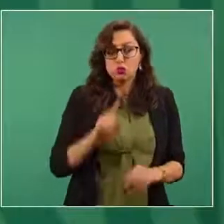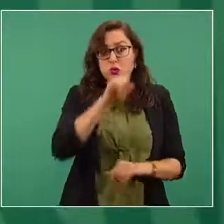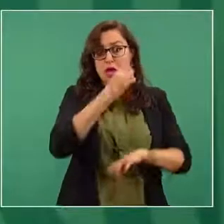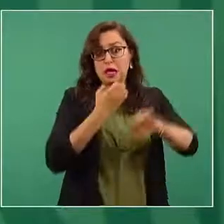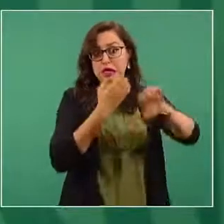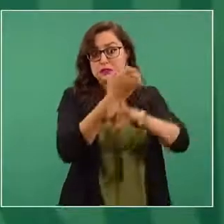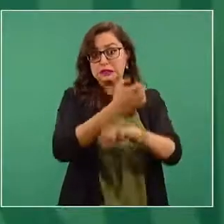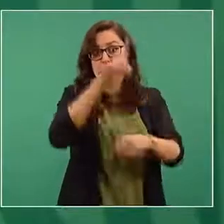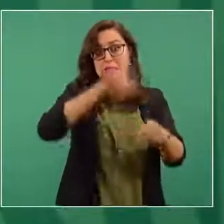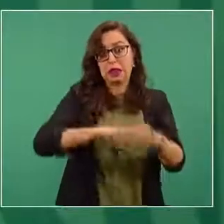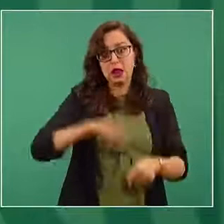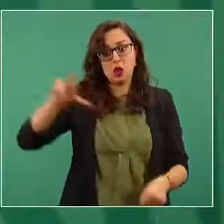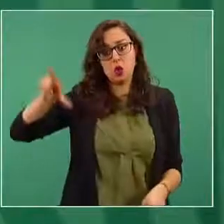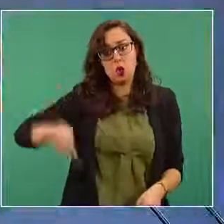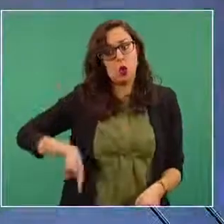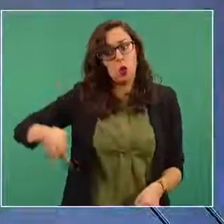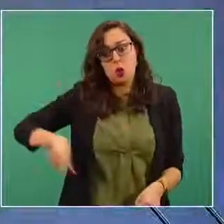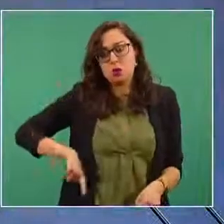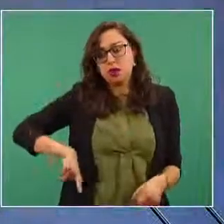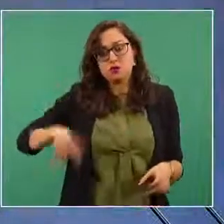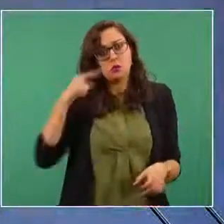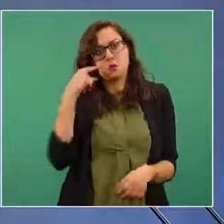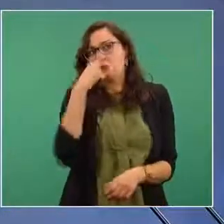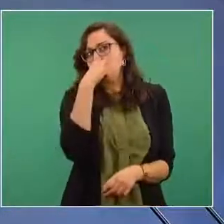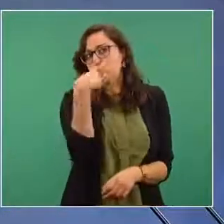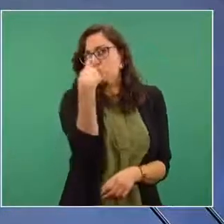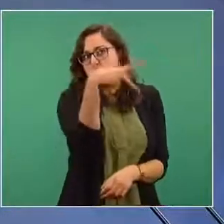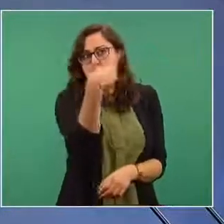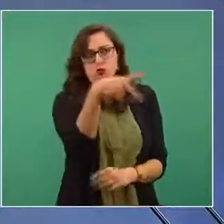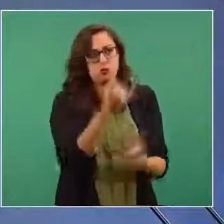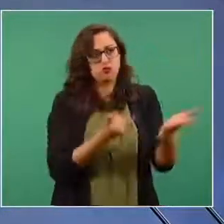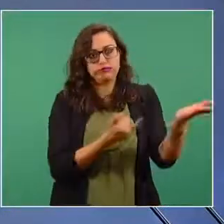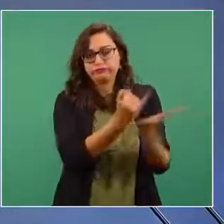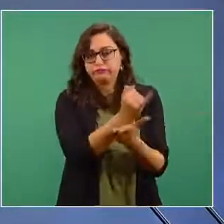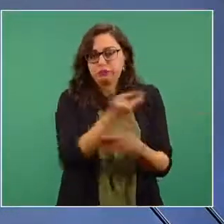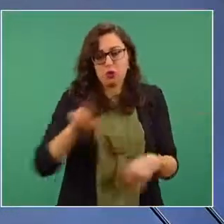gobierno puede tomar sus decisiones,